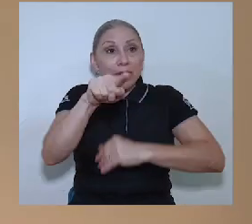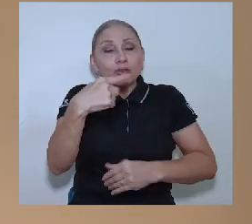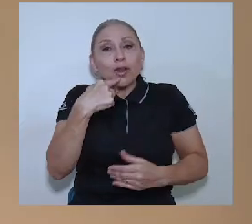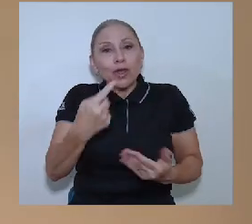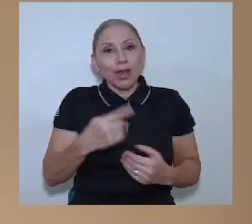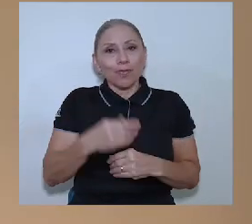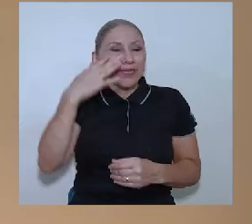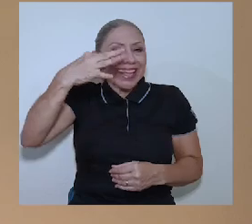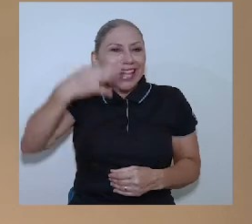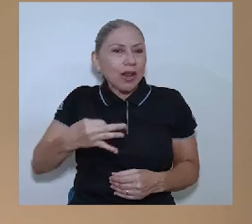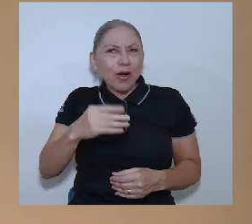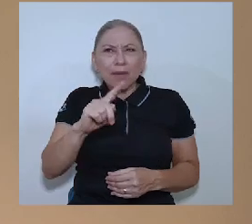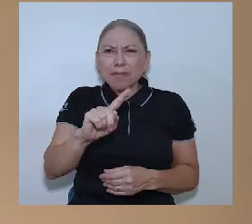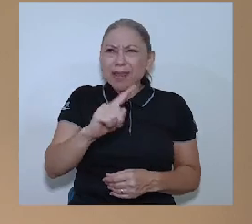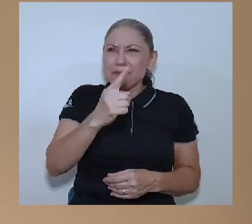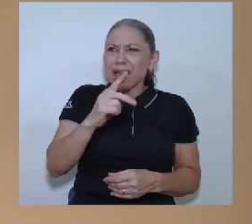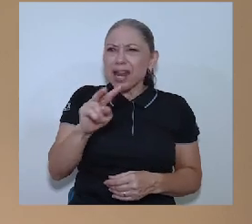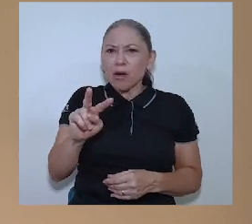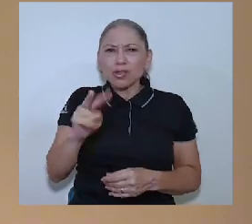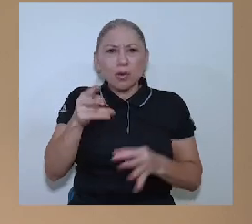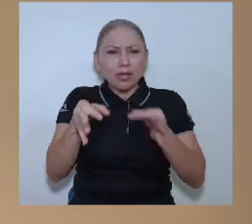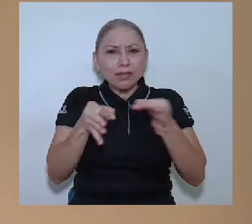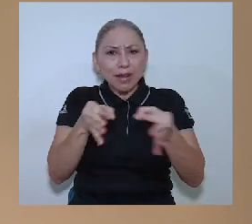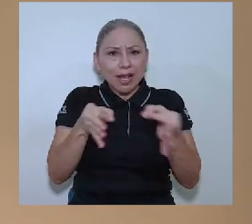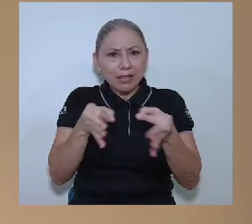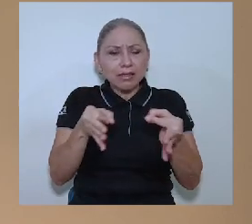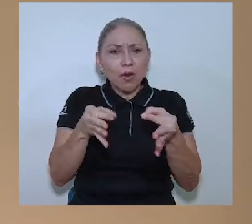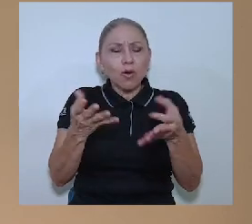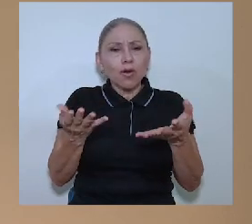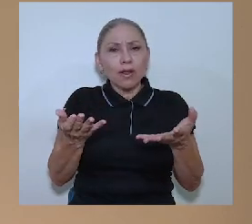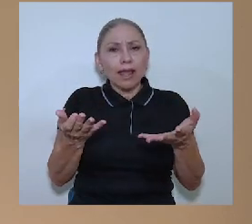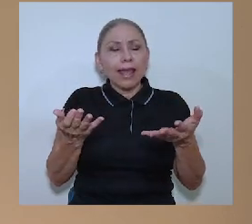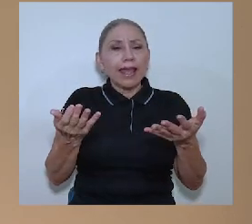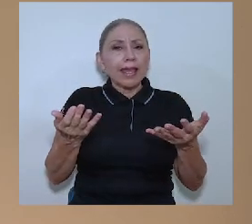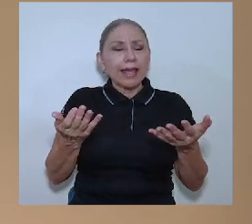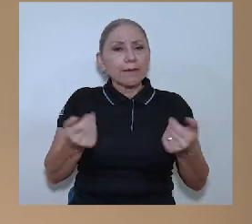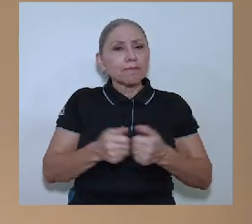básicamente usted lo dijo, creo que la primera o segunda explicación